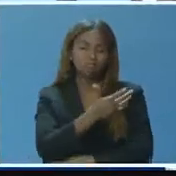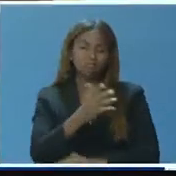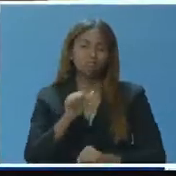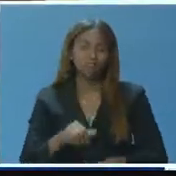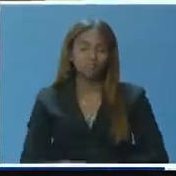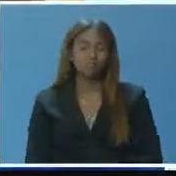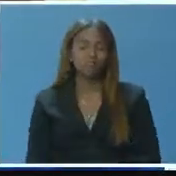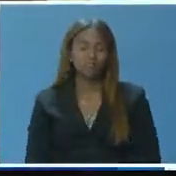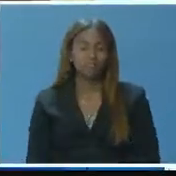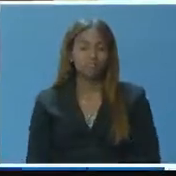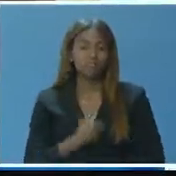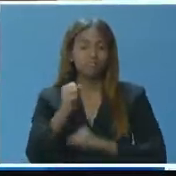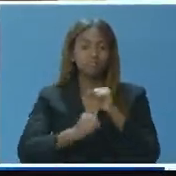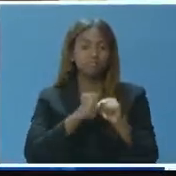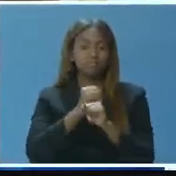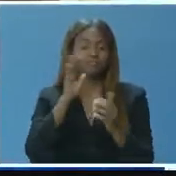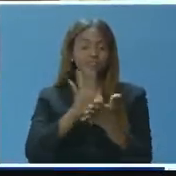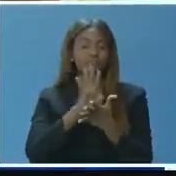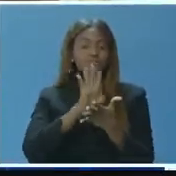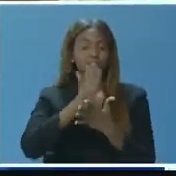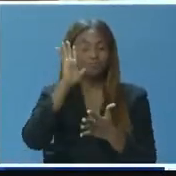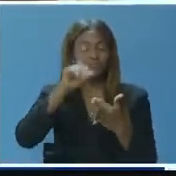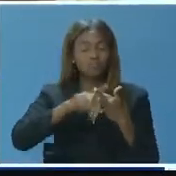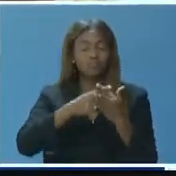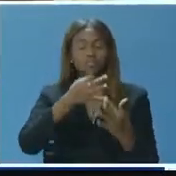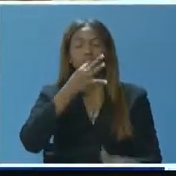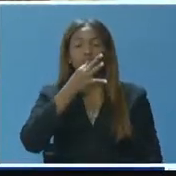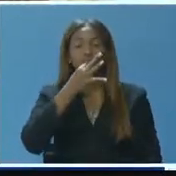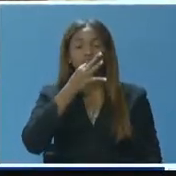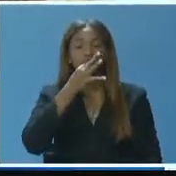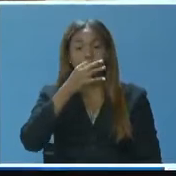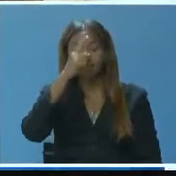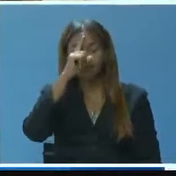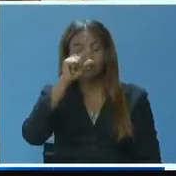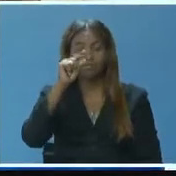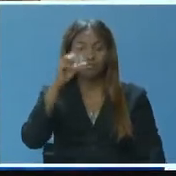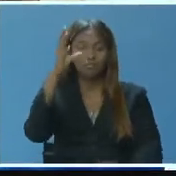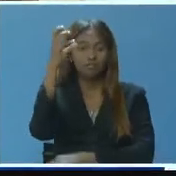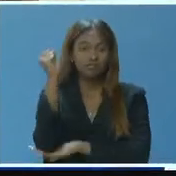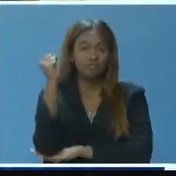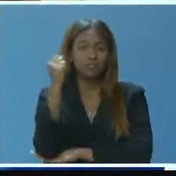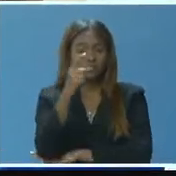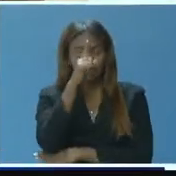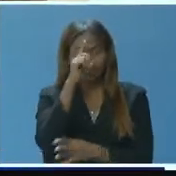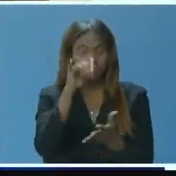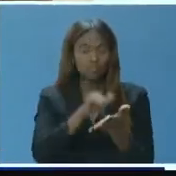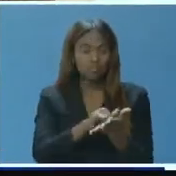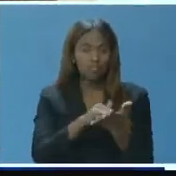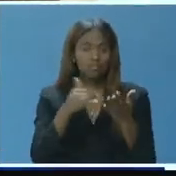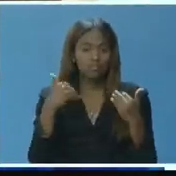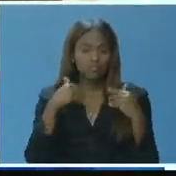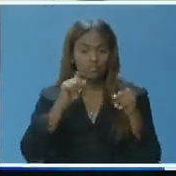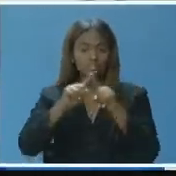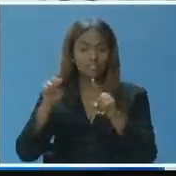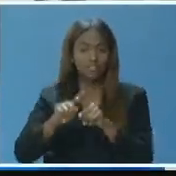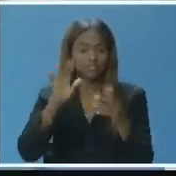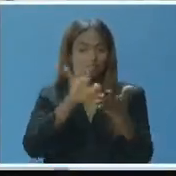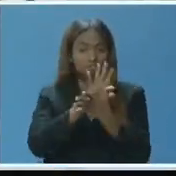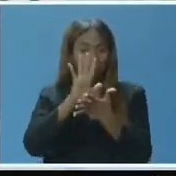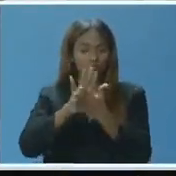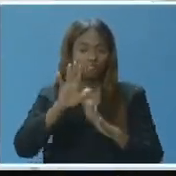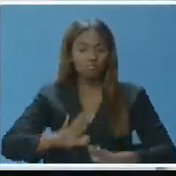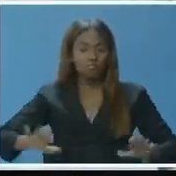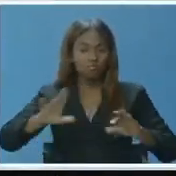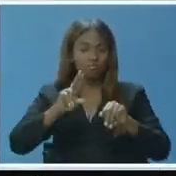procedentes. El año escolar está pautado para iniciar el próximo lunes 20 de septiembre, por lo que diferentes centros educativos a nivel